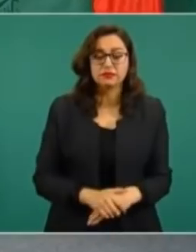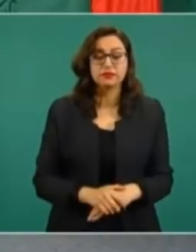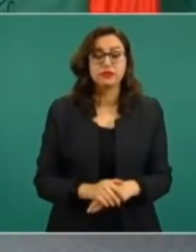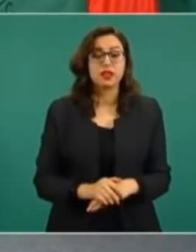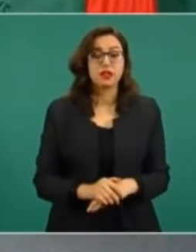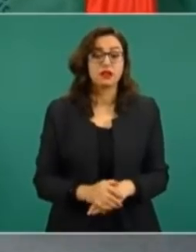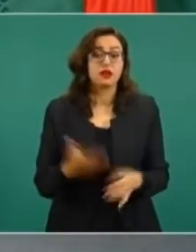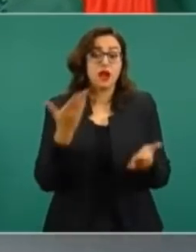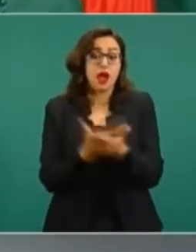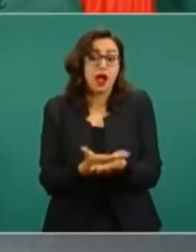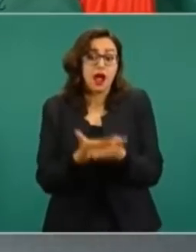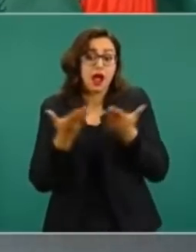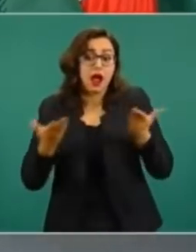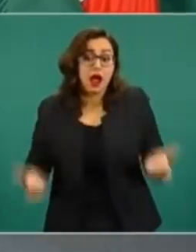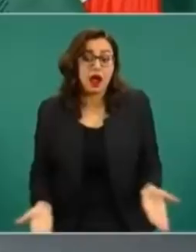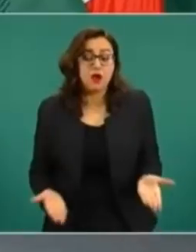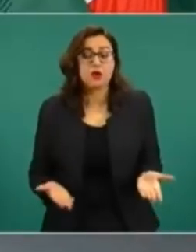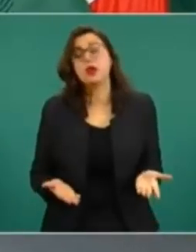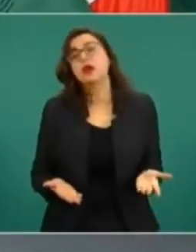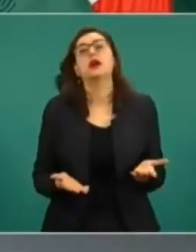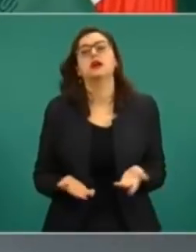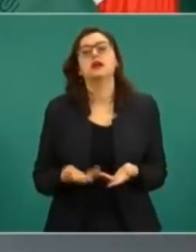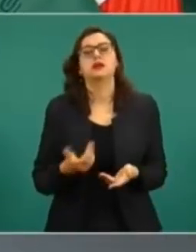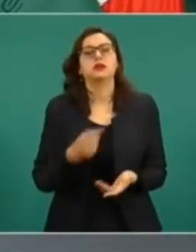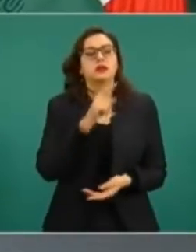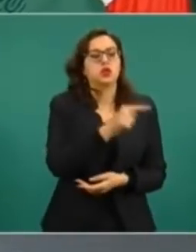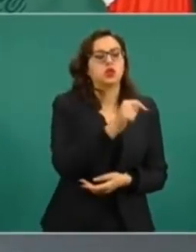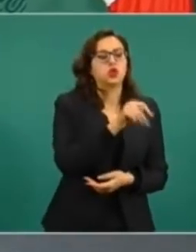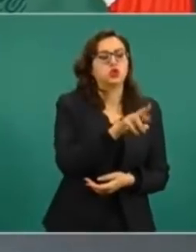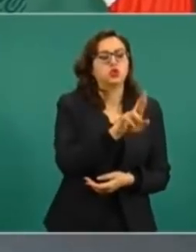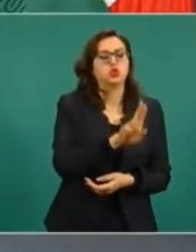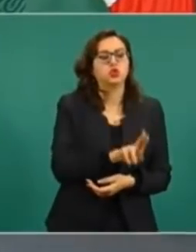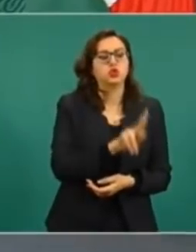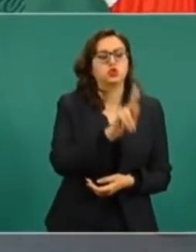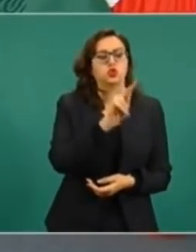durante el gobierno del presidente Donald Trump.